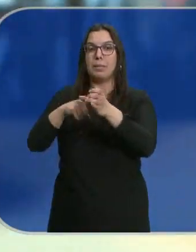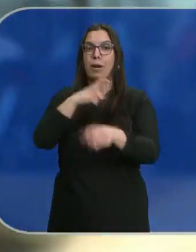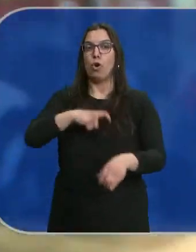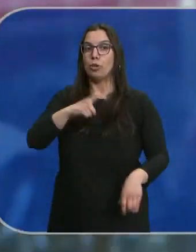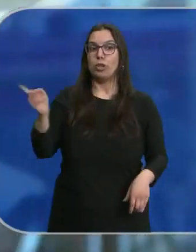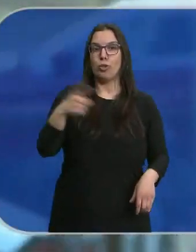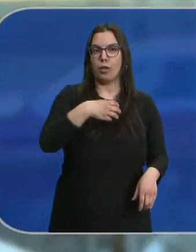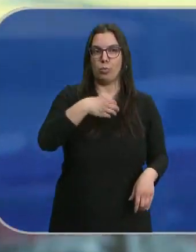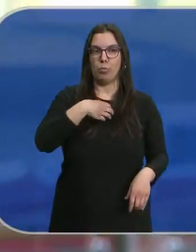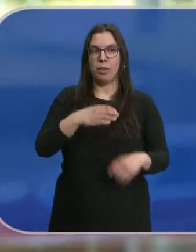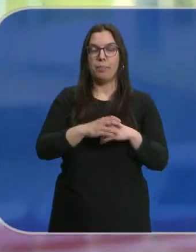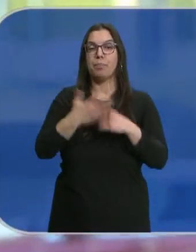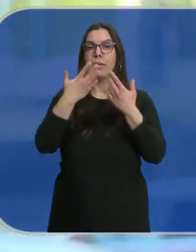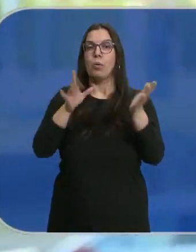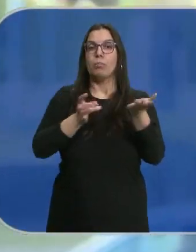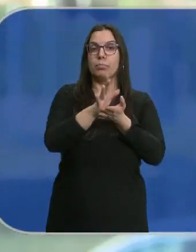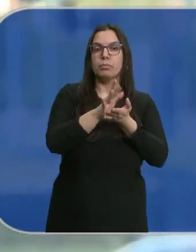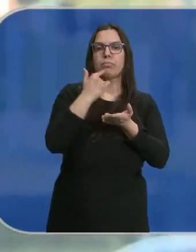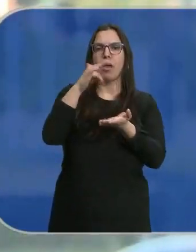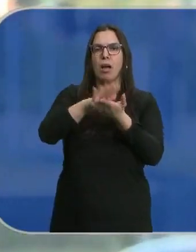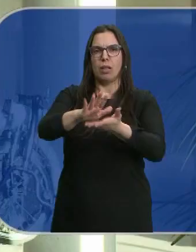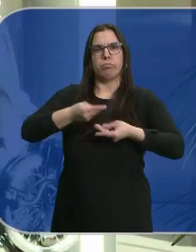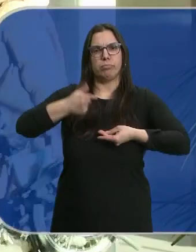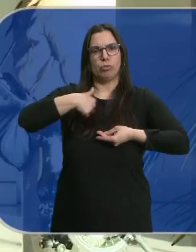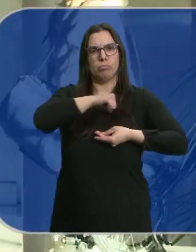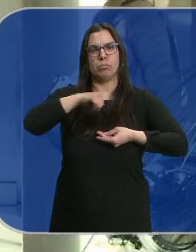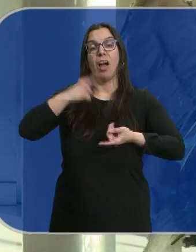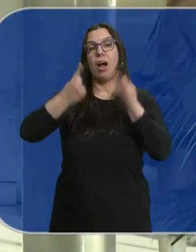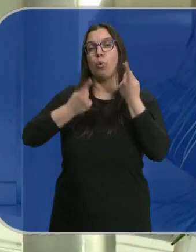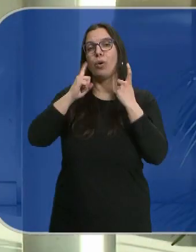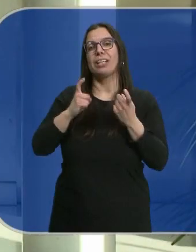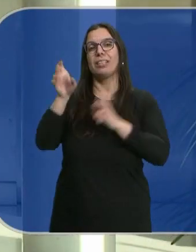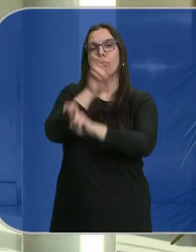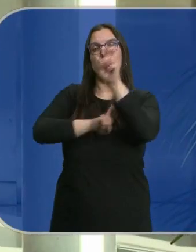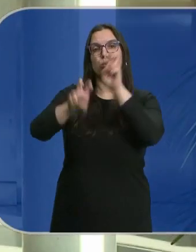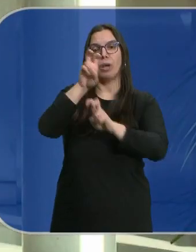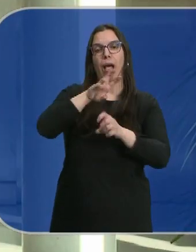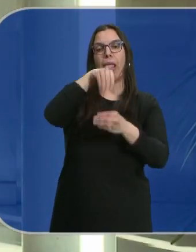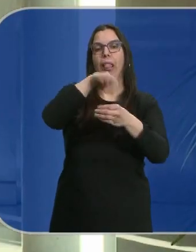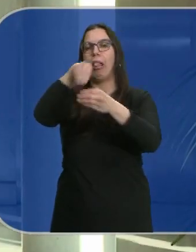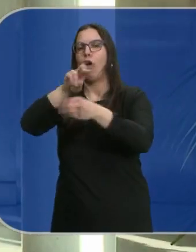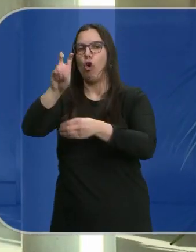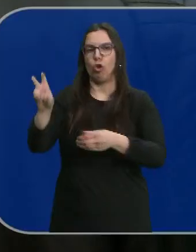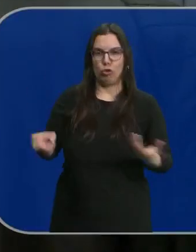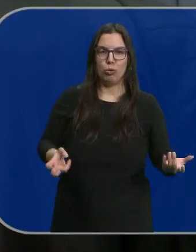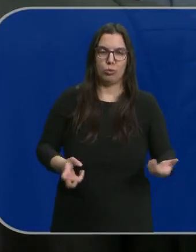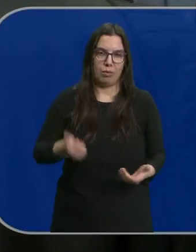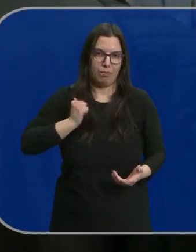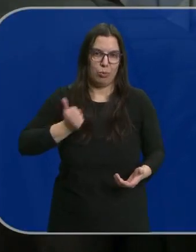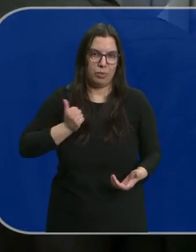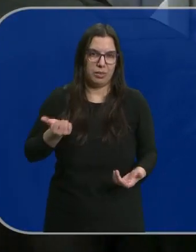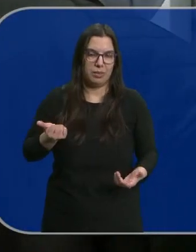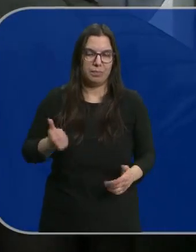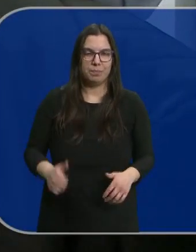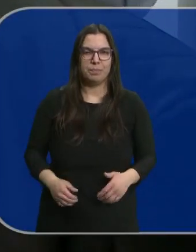las comisiones. Su expulsión no impide dejar el acta. Hay muchos que lo han utilizado para intentar buscar acomodo en otras formaciones políticas después de